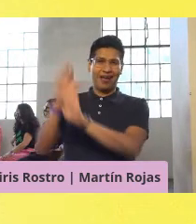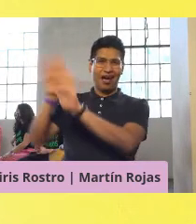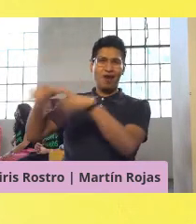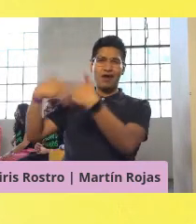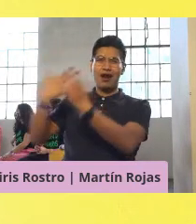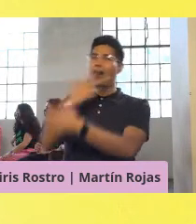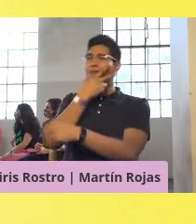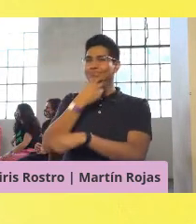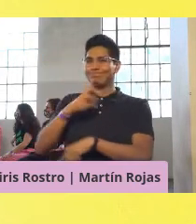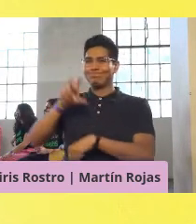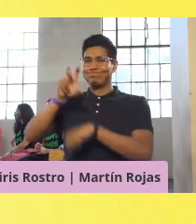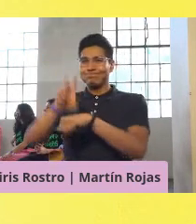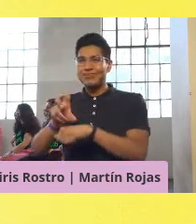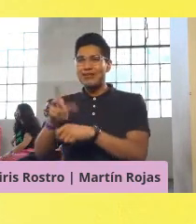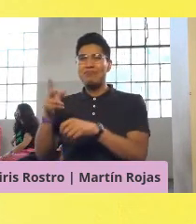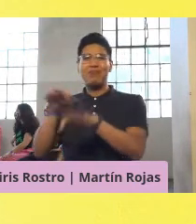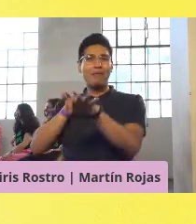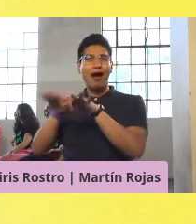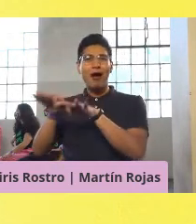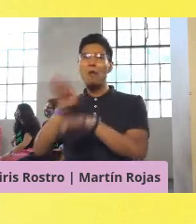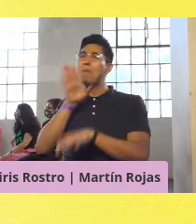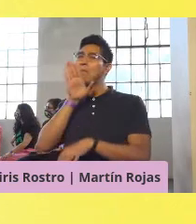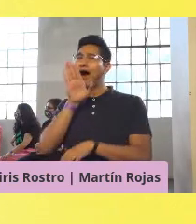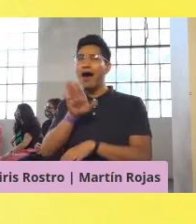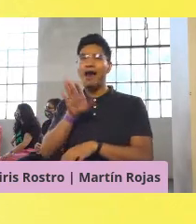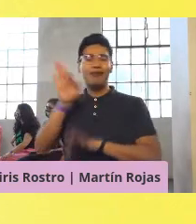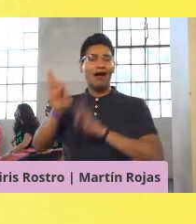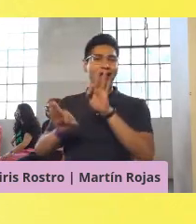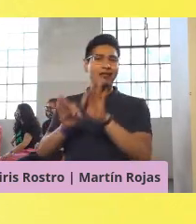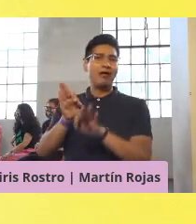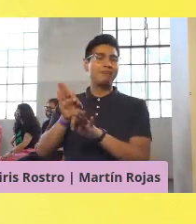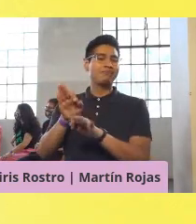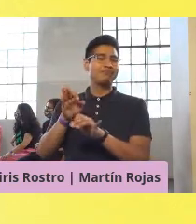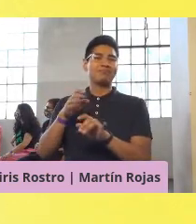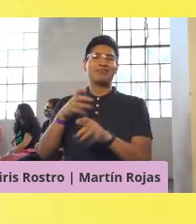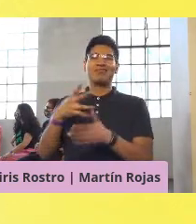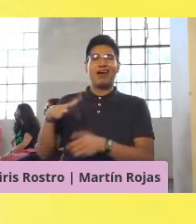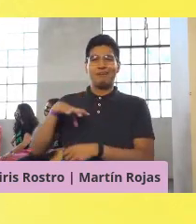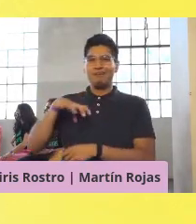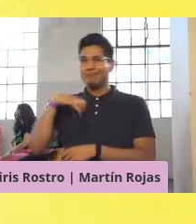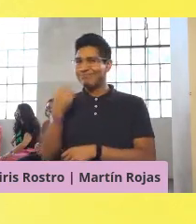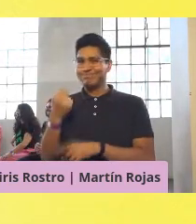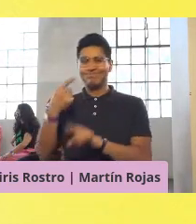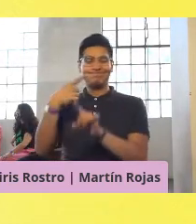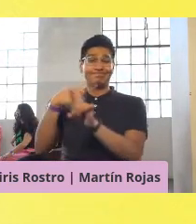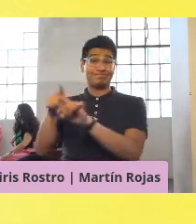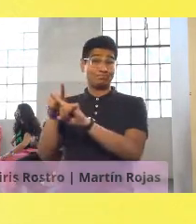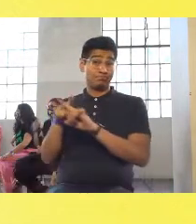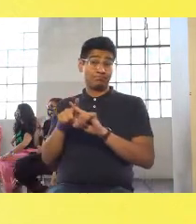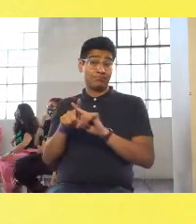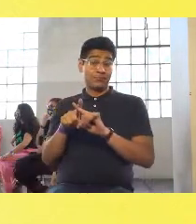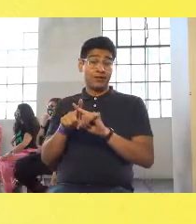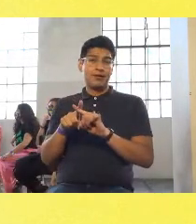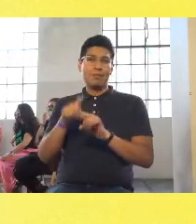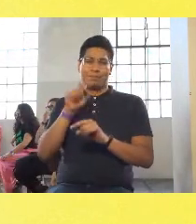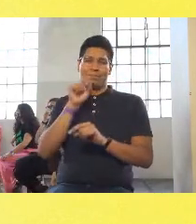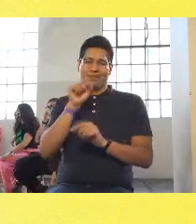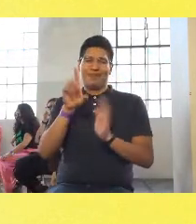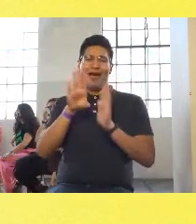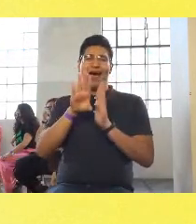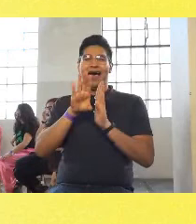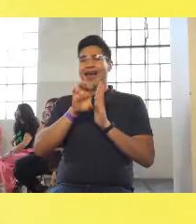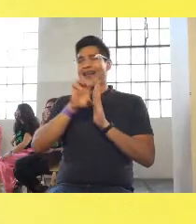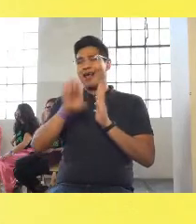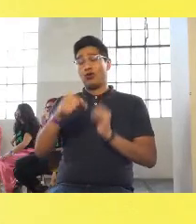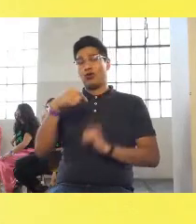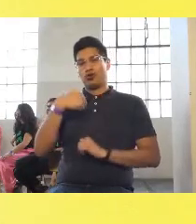como de prácticas laborales muy feas, ¿no? Como muy culeras y como muy abusivas. Y específicamente como siendo morra y joven, como que me